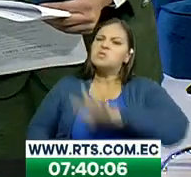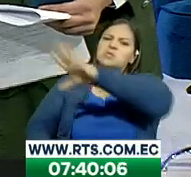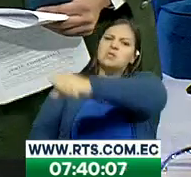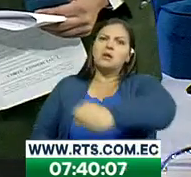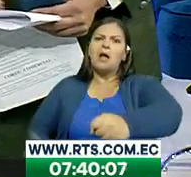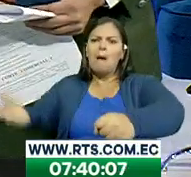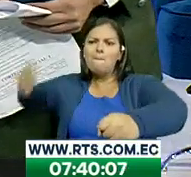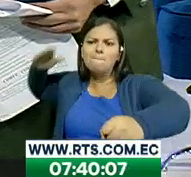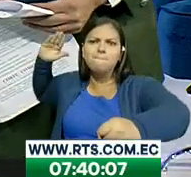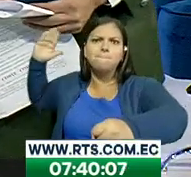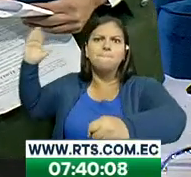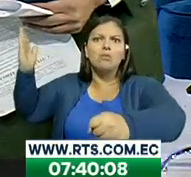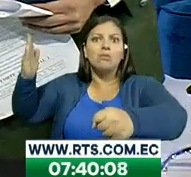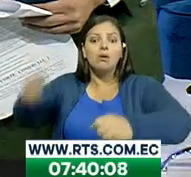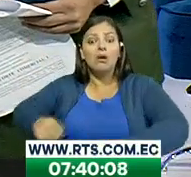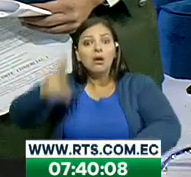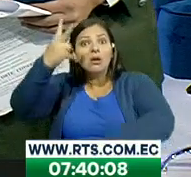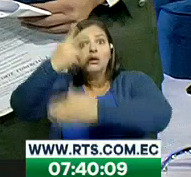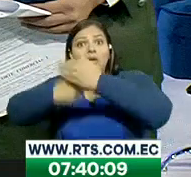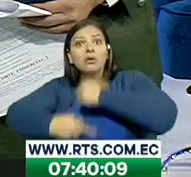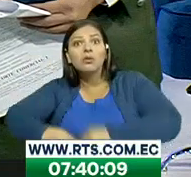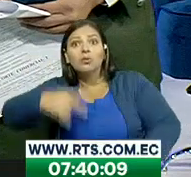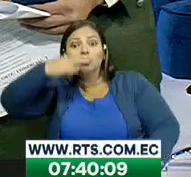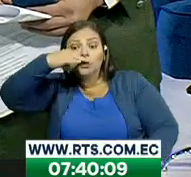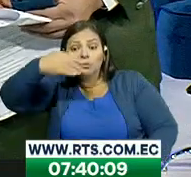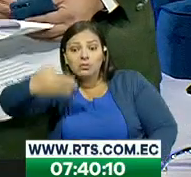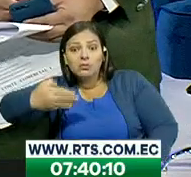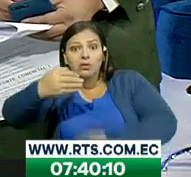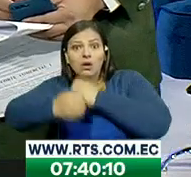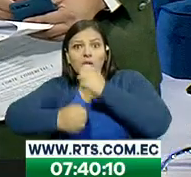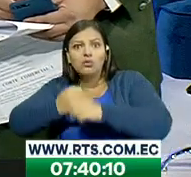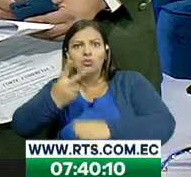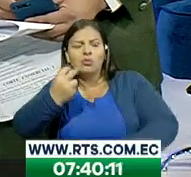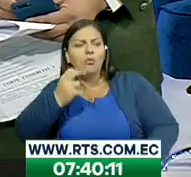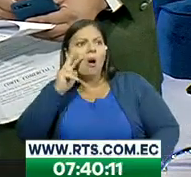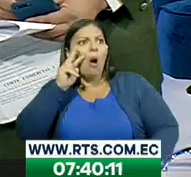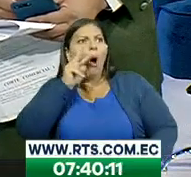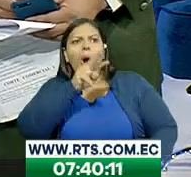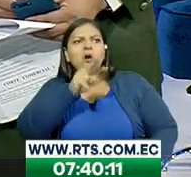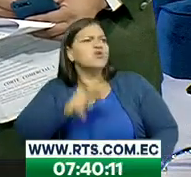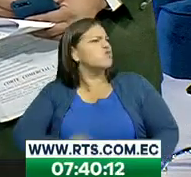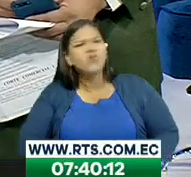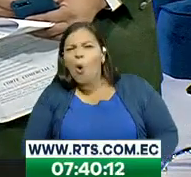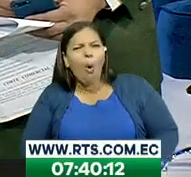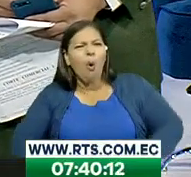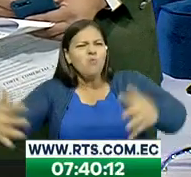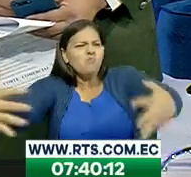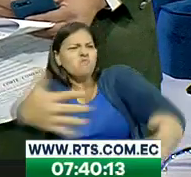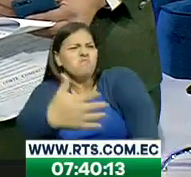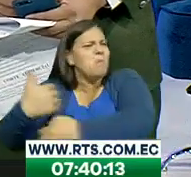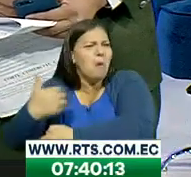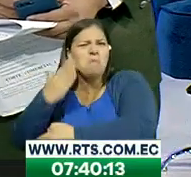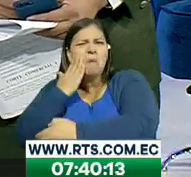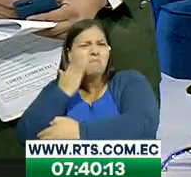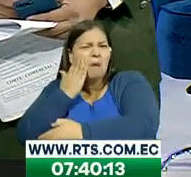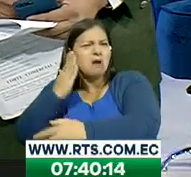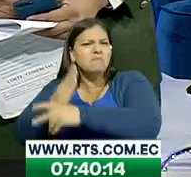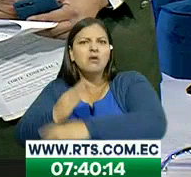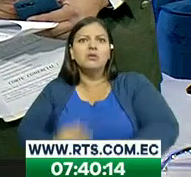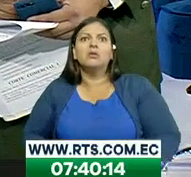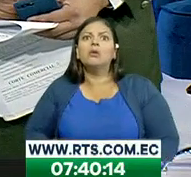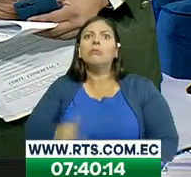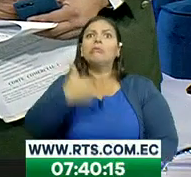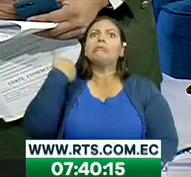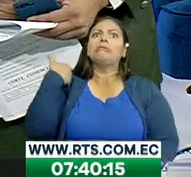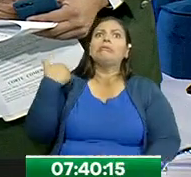guayaquil increíble pero según las investigaciones el adolescente habría defendido a su madre cuando el ahora occiso